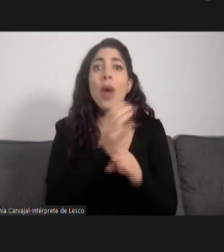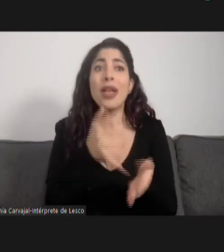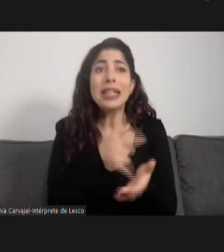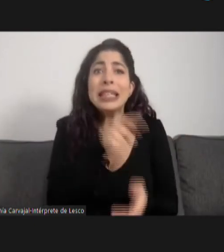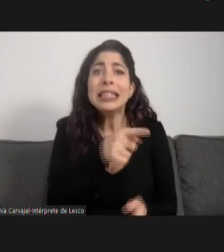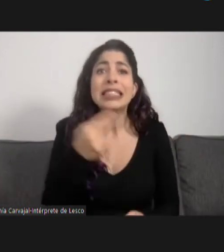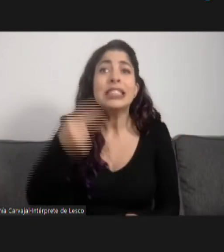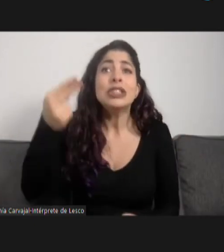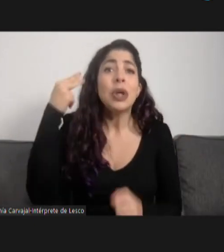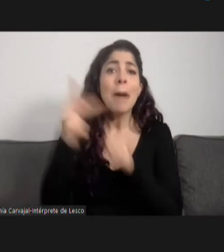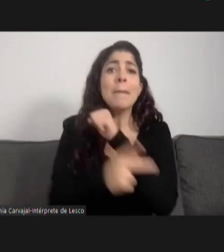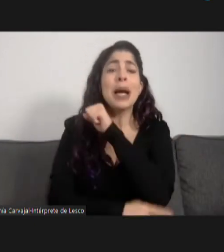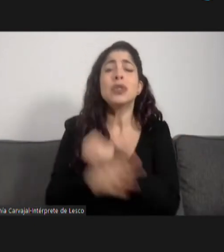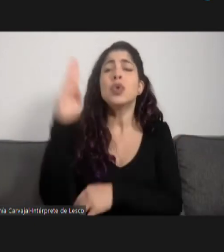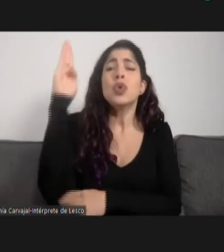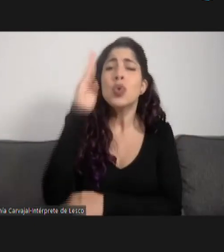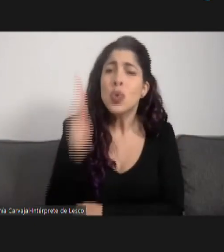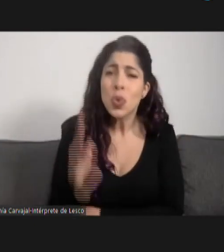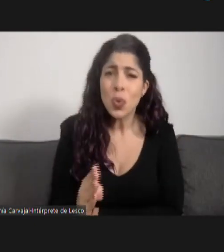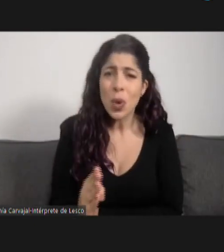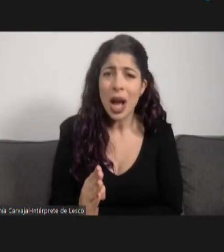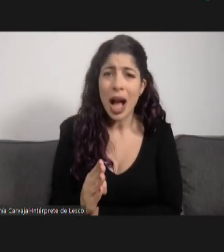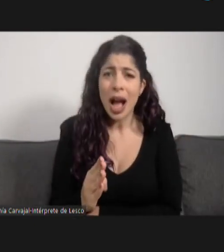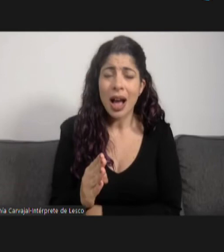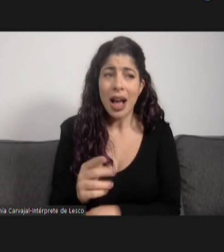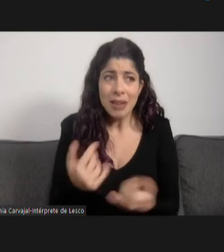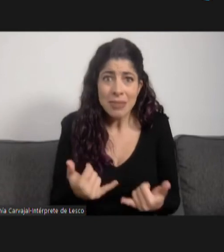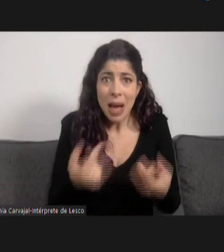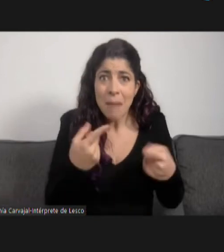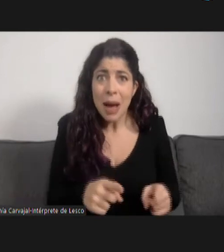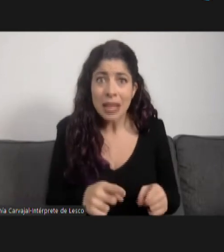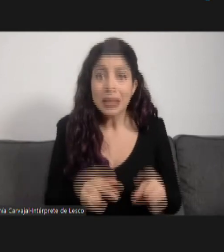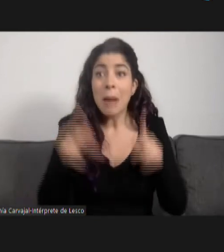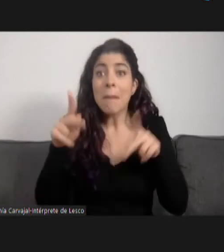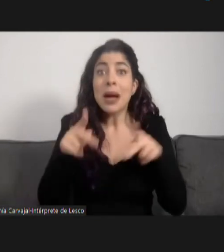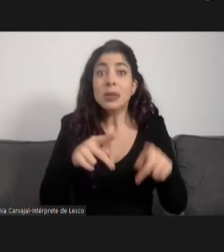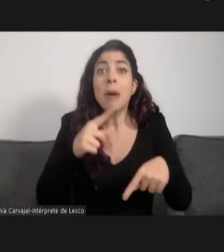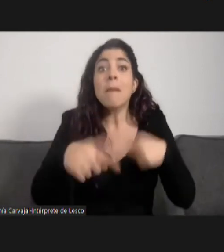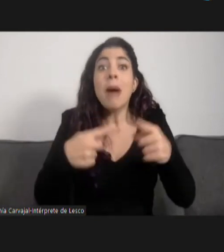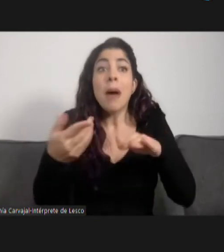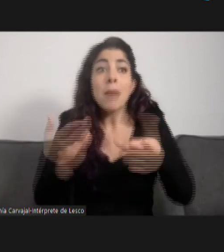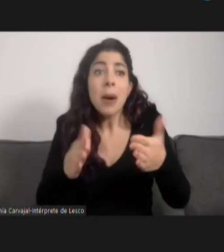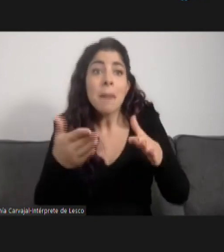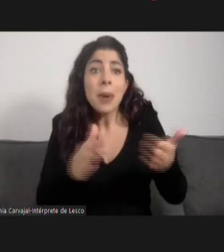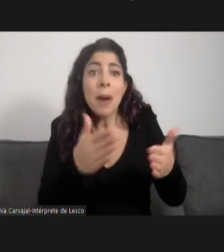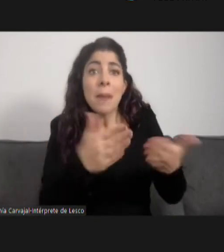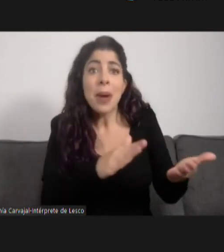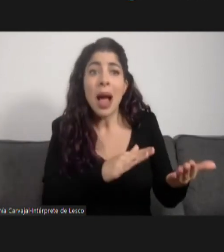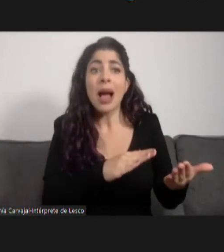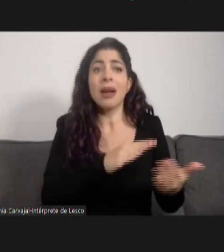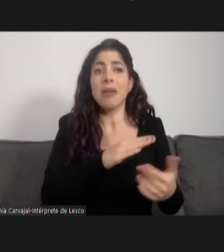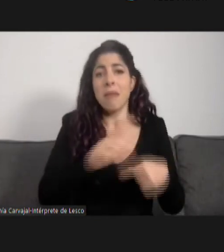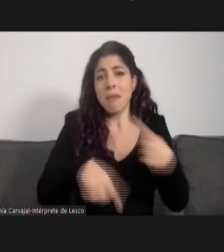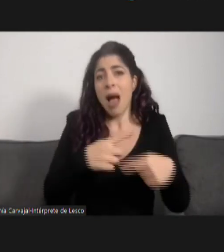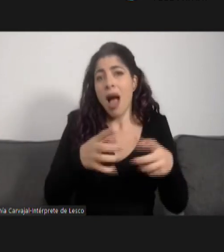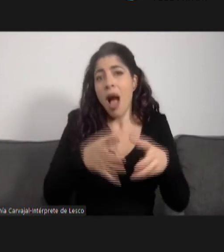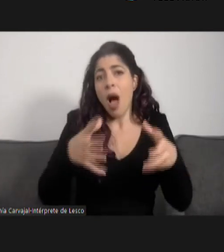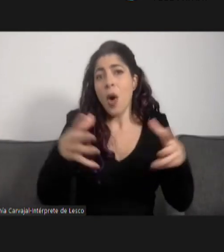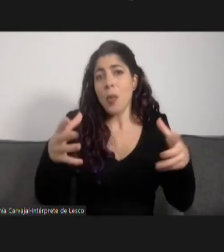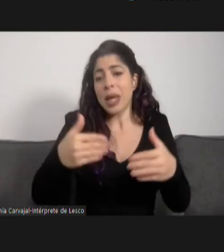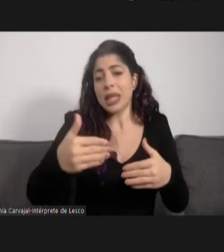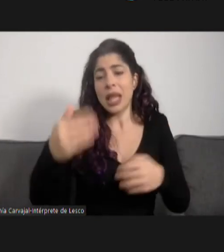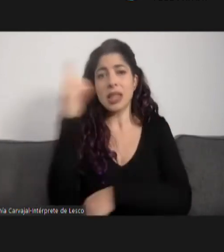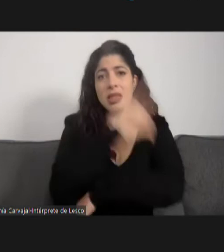visto en nuestro país. Lamentablemente, la mortalidad de las personas que van a fallecer, todos van a aumentar en los siguientes